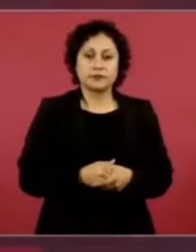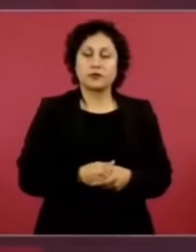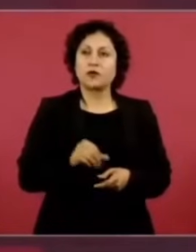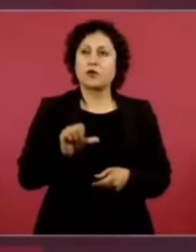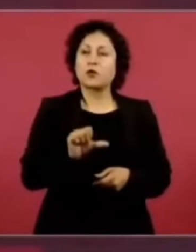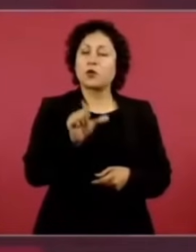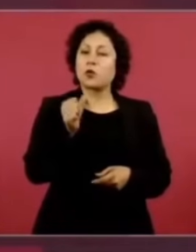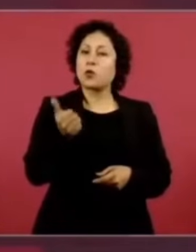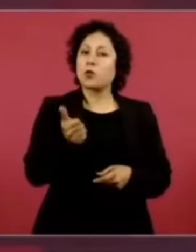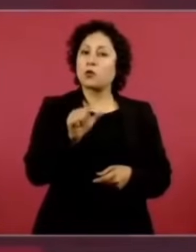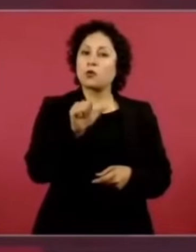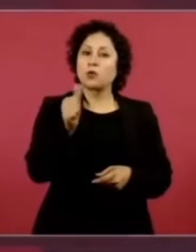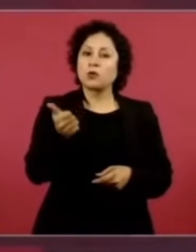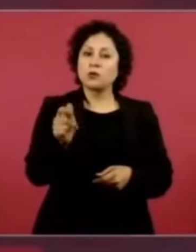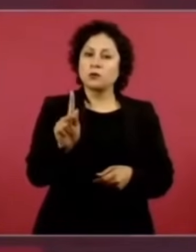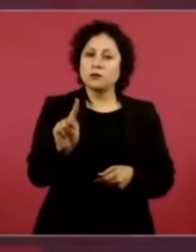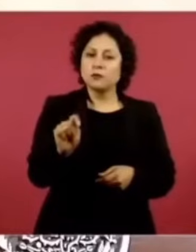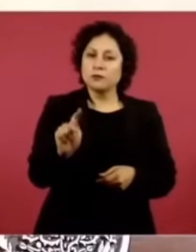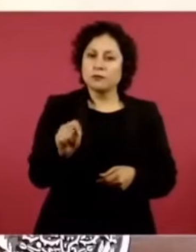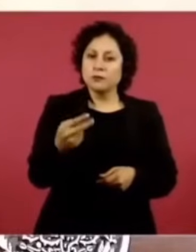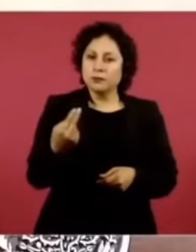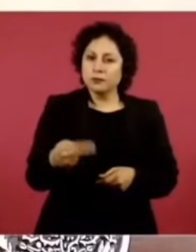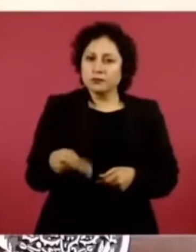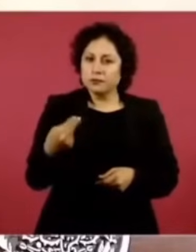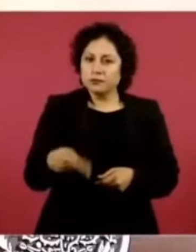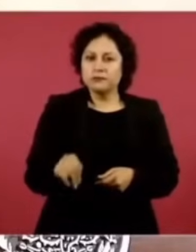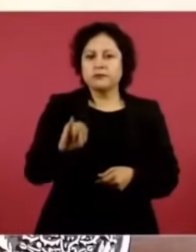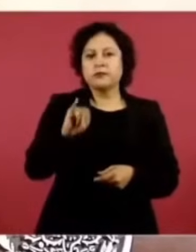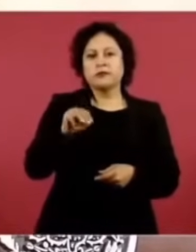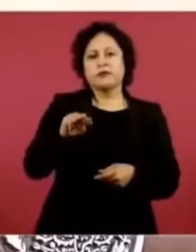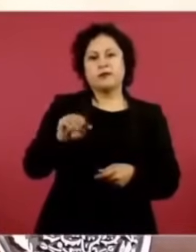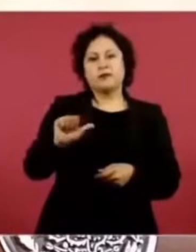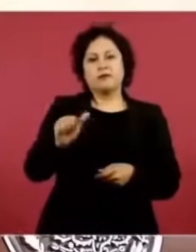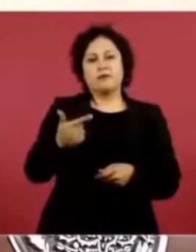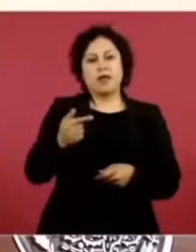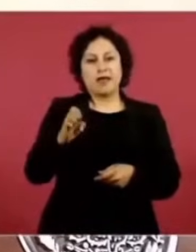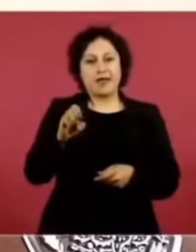otra televisión? Imagen.